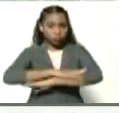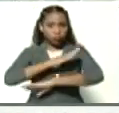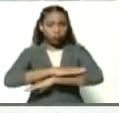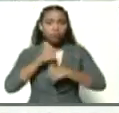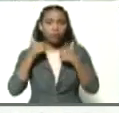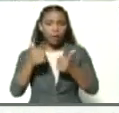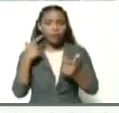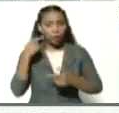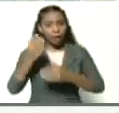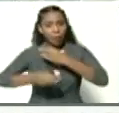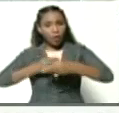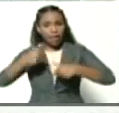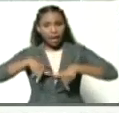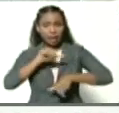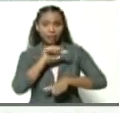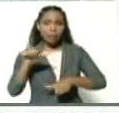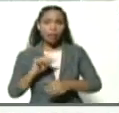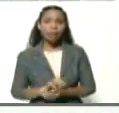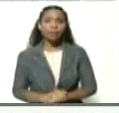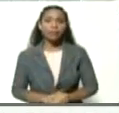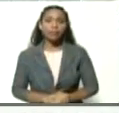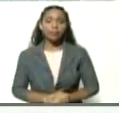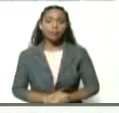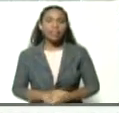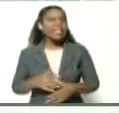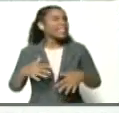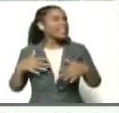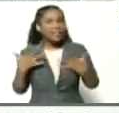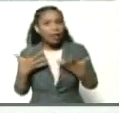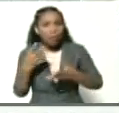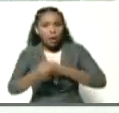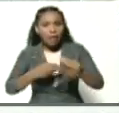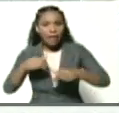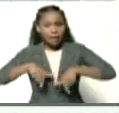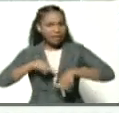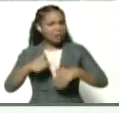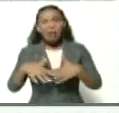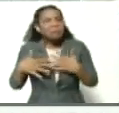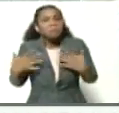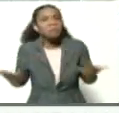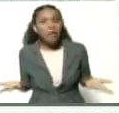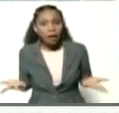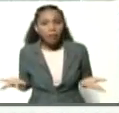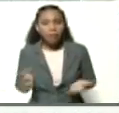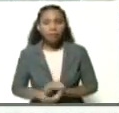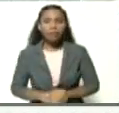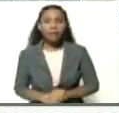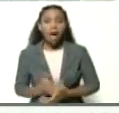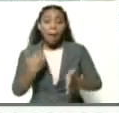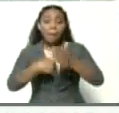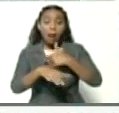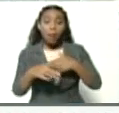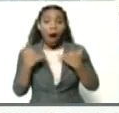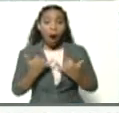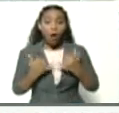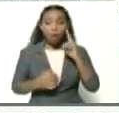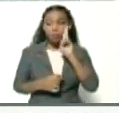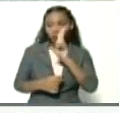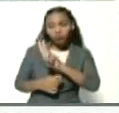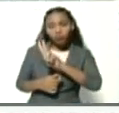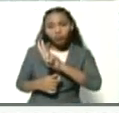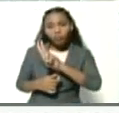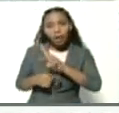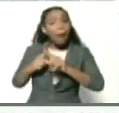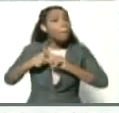lo que vamos a hacer esta semana. ¿Qué vamos a hacer esta semana? Bueno, vamos a ver ahora pues,